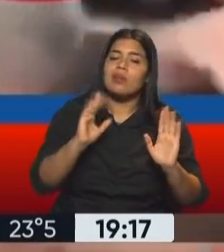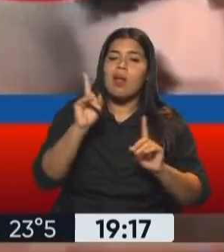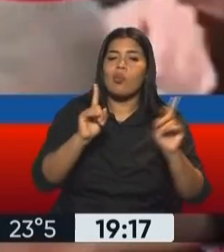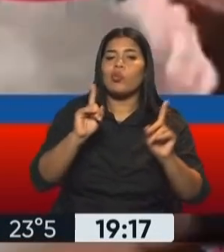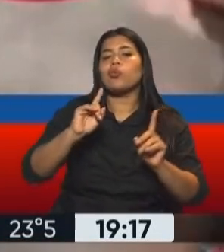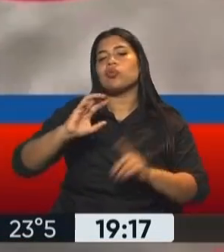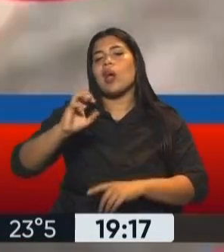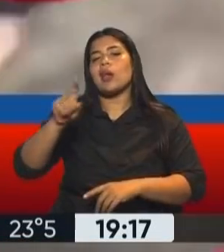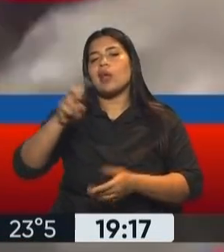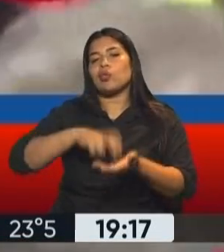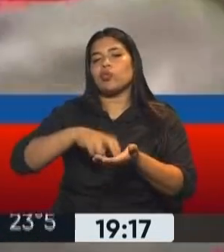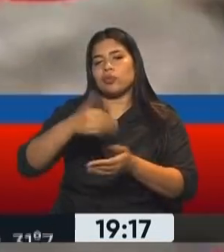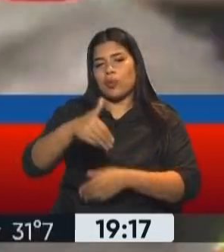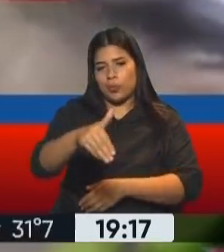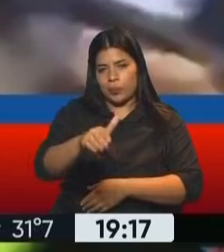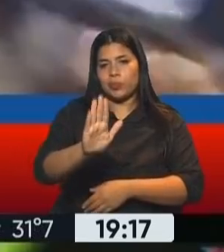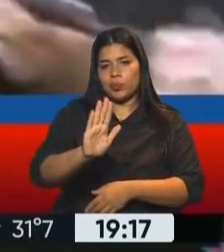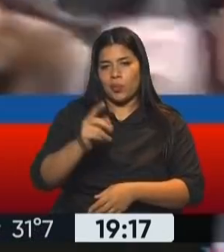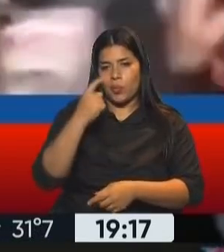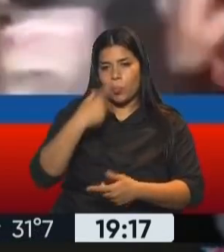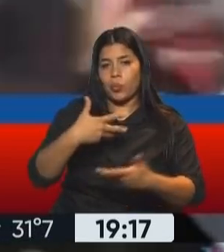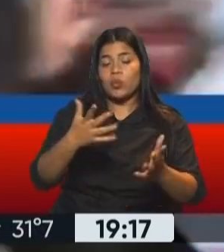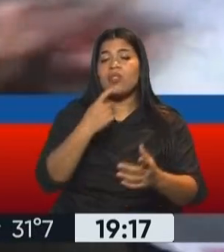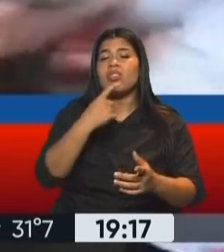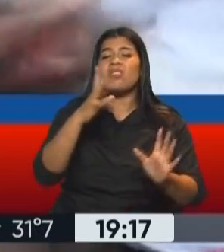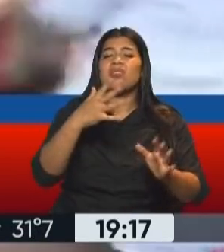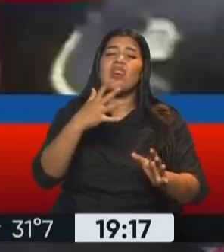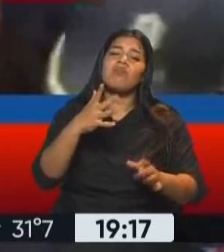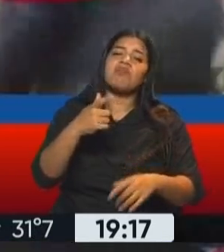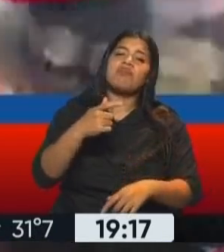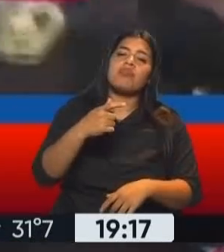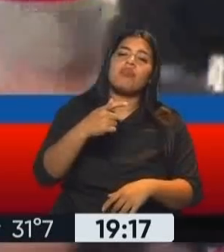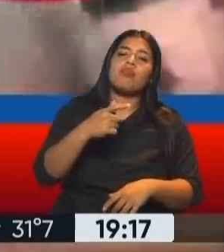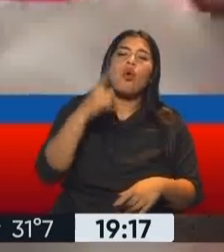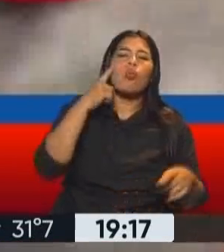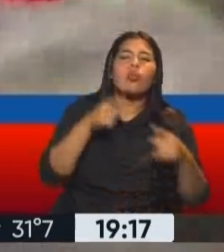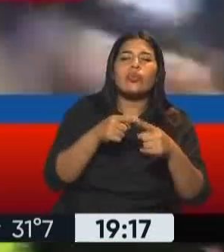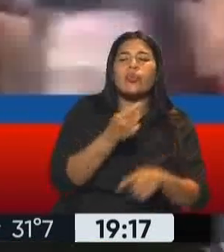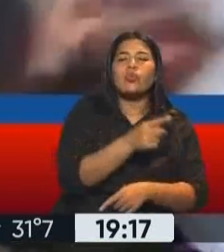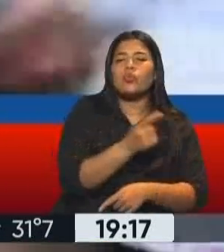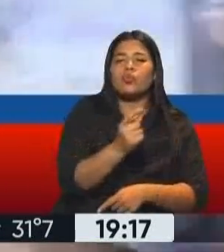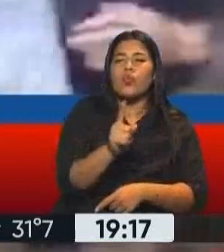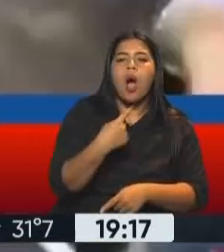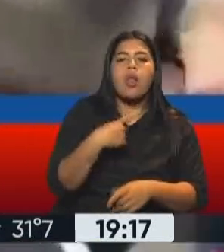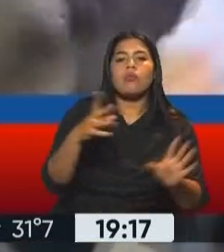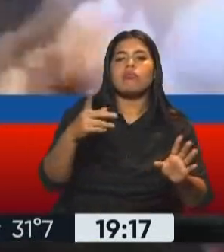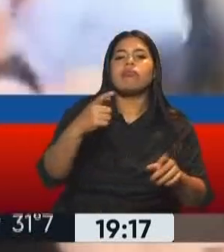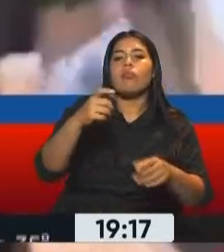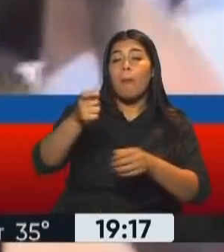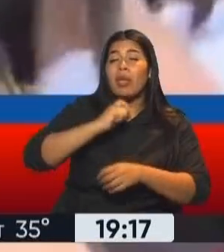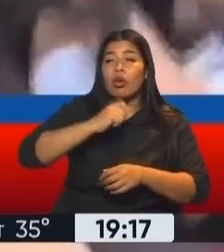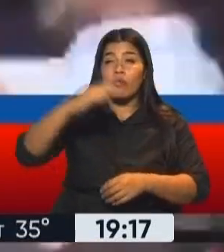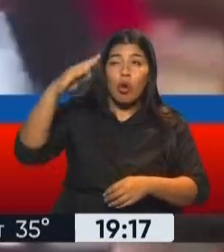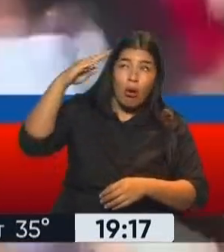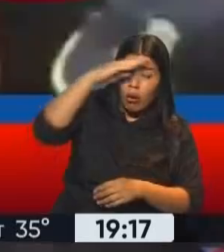estar pasando más tarde. Dijo que lo que intentó fue apartar un micrófono que iba a colisionar con su cabeza. Claro, pero esa